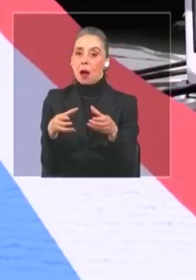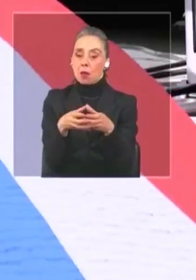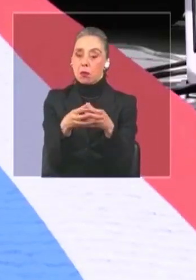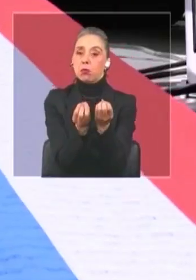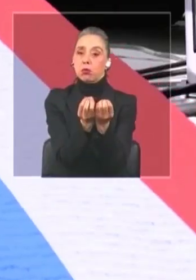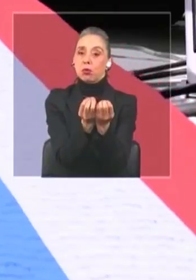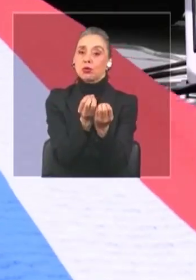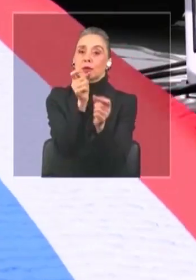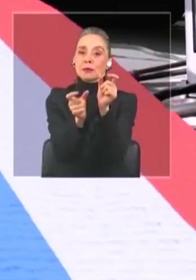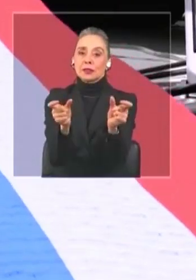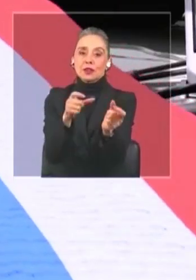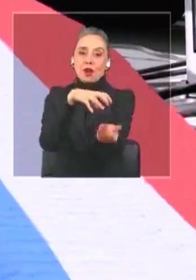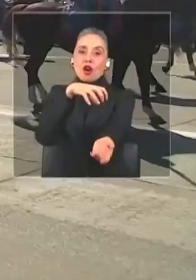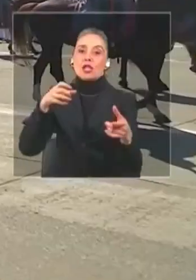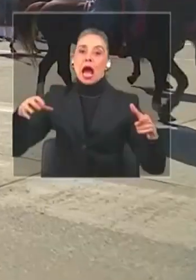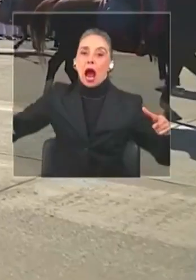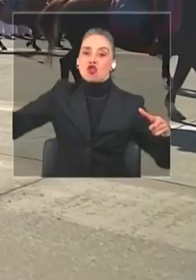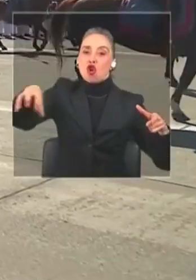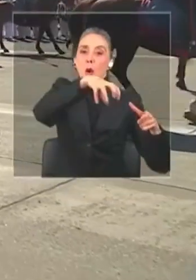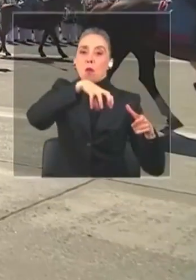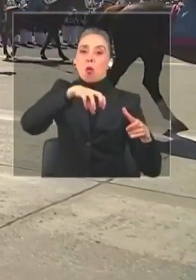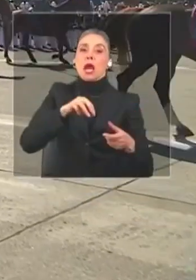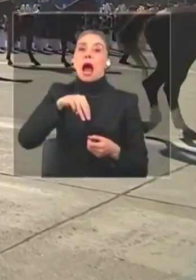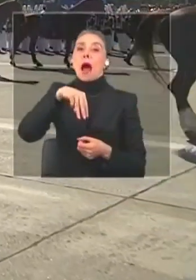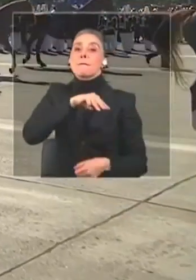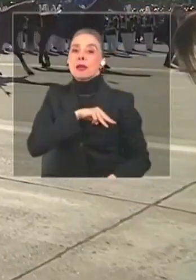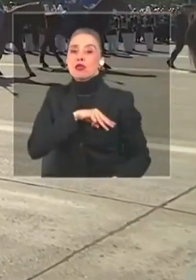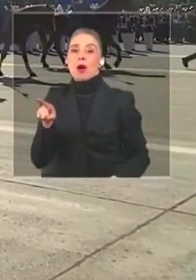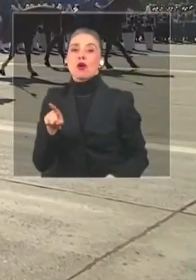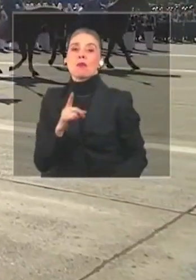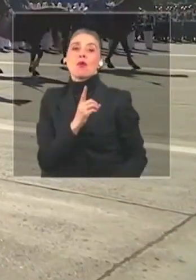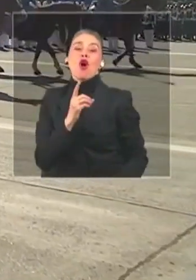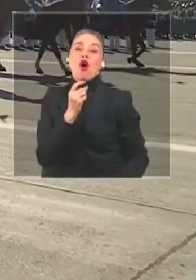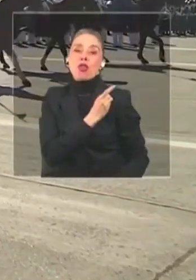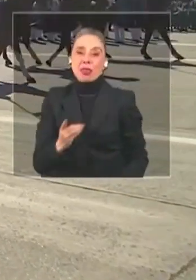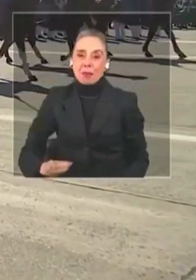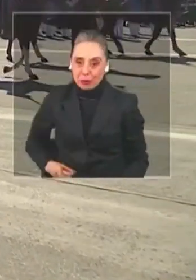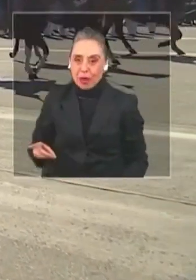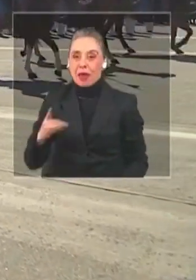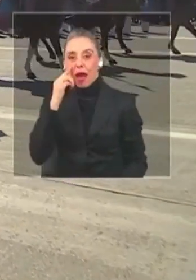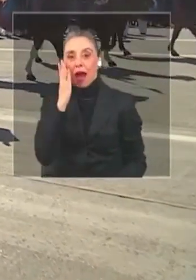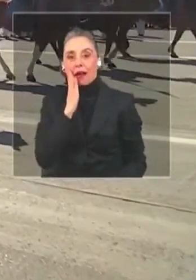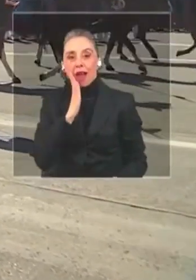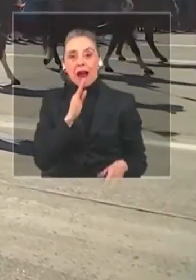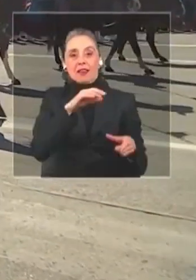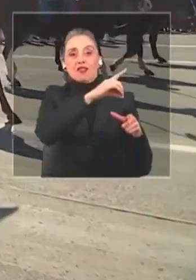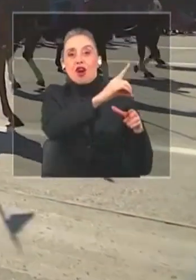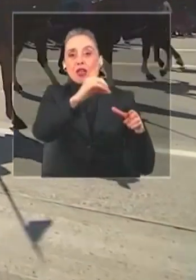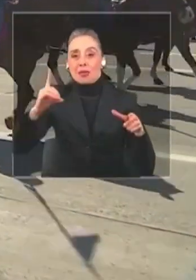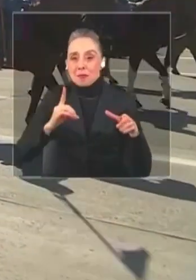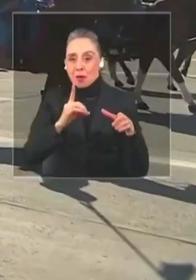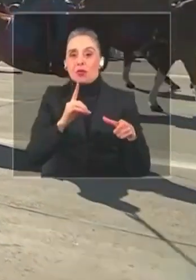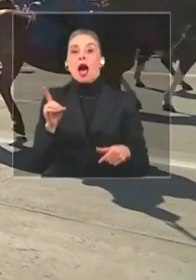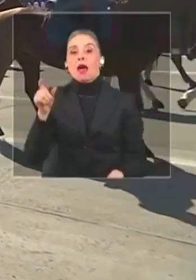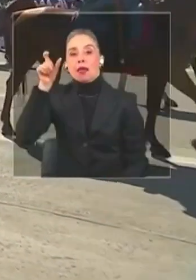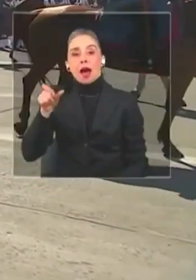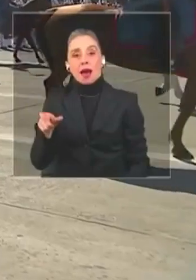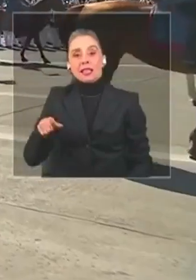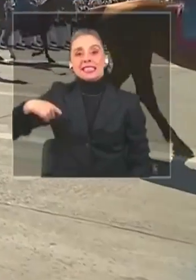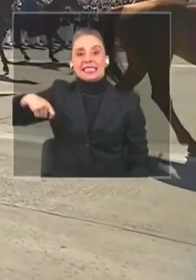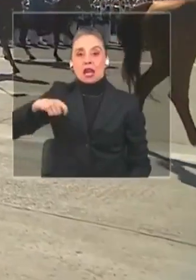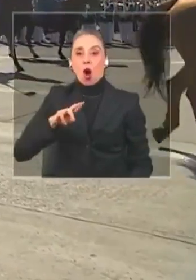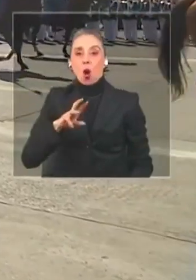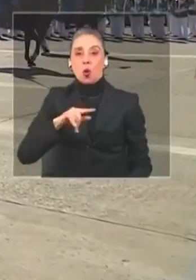importante de la región metropolitana. Así que también enviamos cariños a todas las comunas que representan estos parlamentarios. Al senador García Ruminot lo